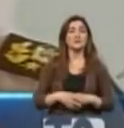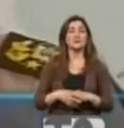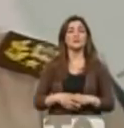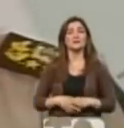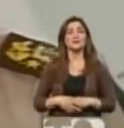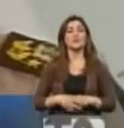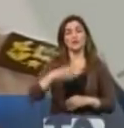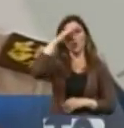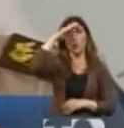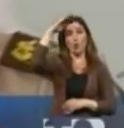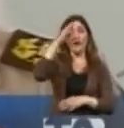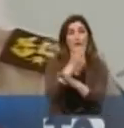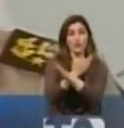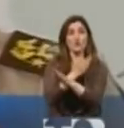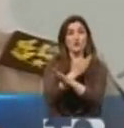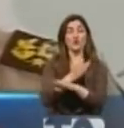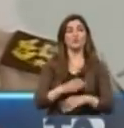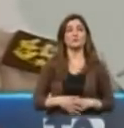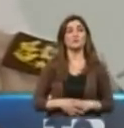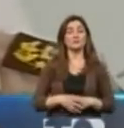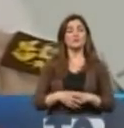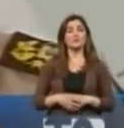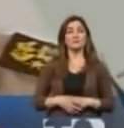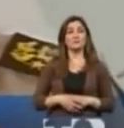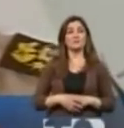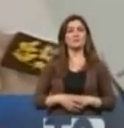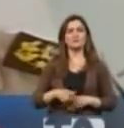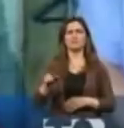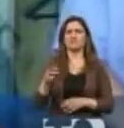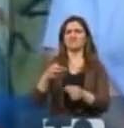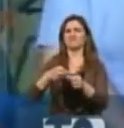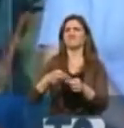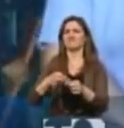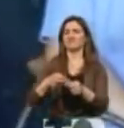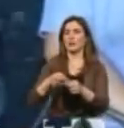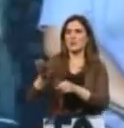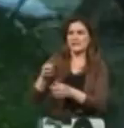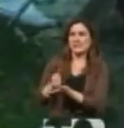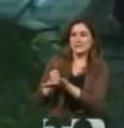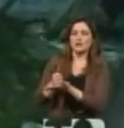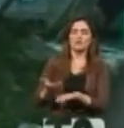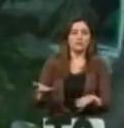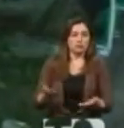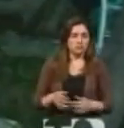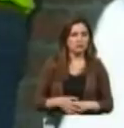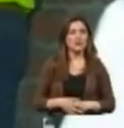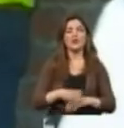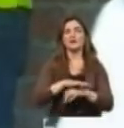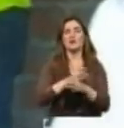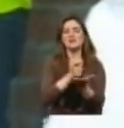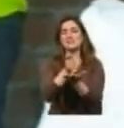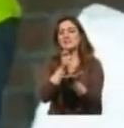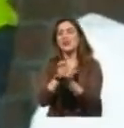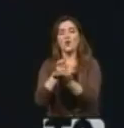señor guardia que estaba de ese turno tenía un grado alto de complicidad. Las intervenciones se ejecutaron en Guayaquil, Pascuales